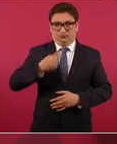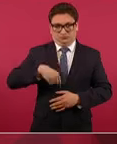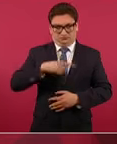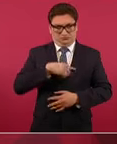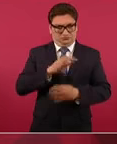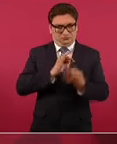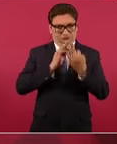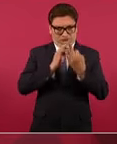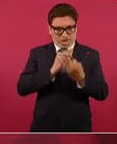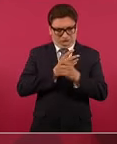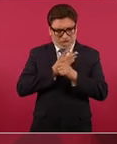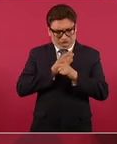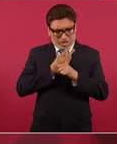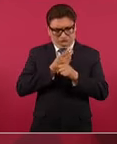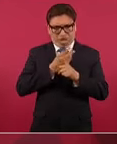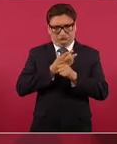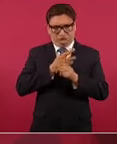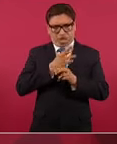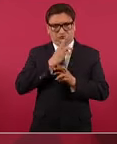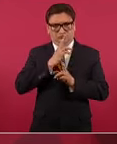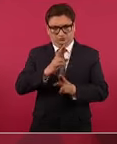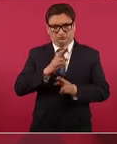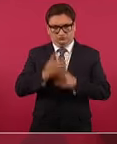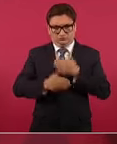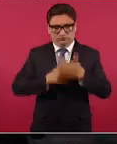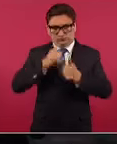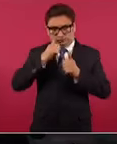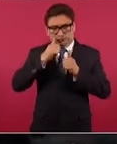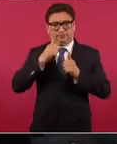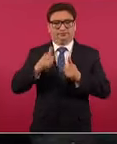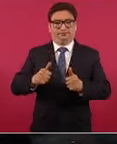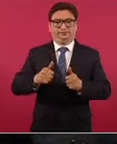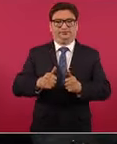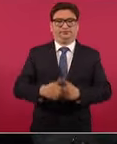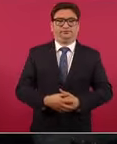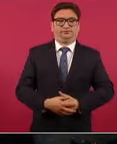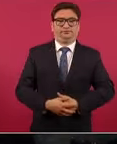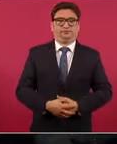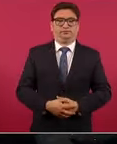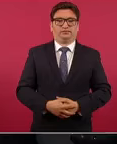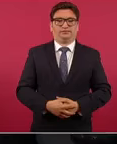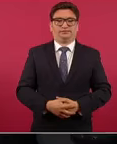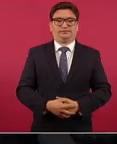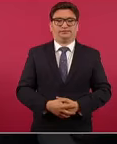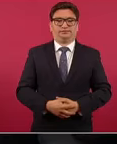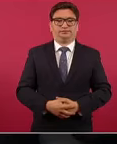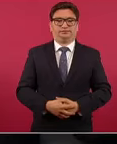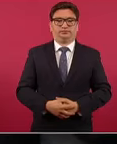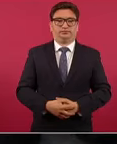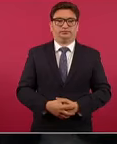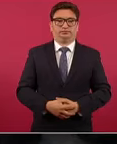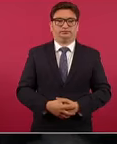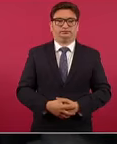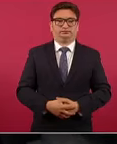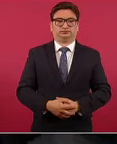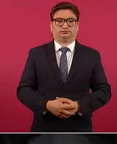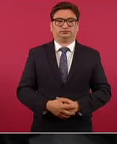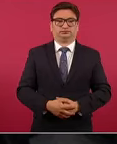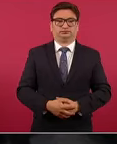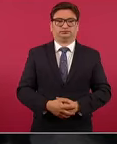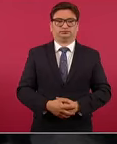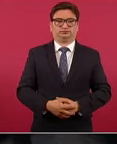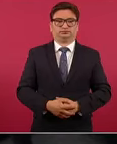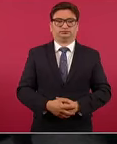y se está y atendiendo por lo que preguntas